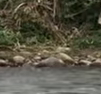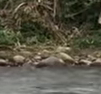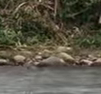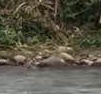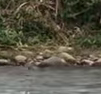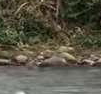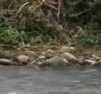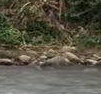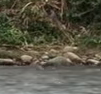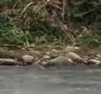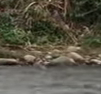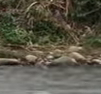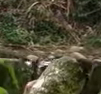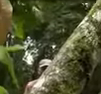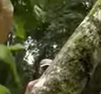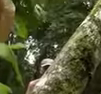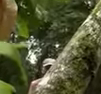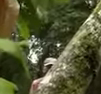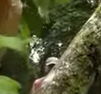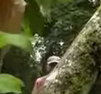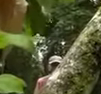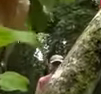Una Mirada.